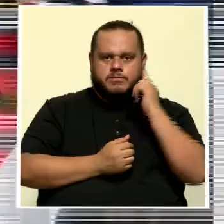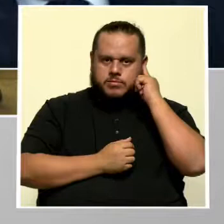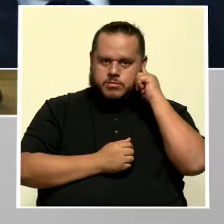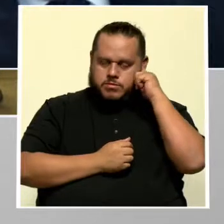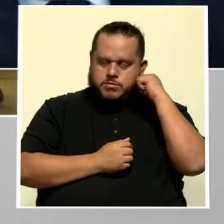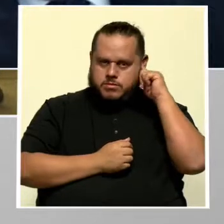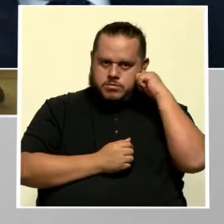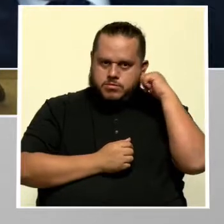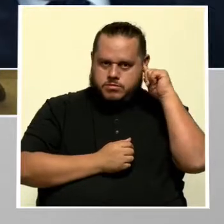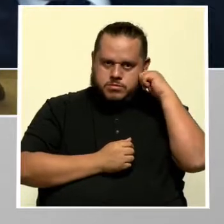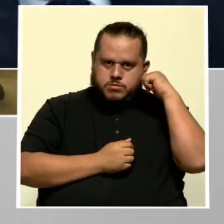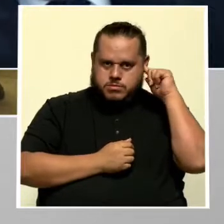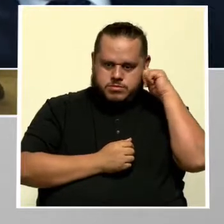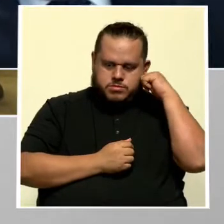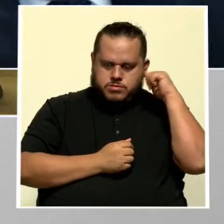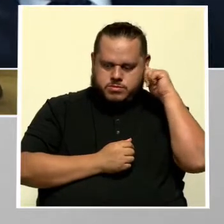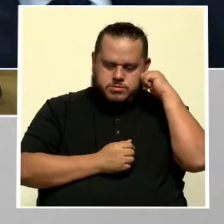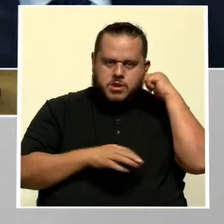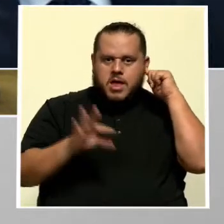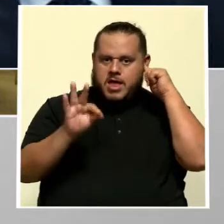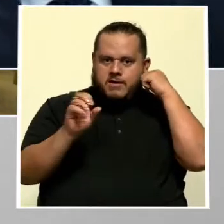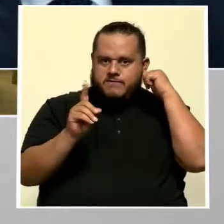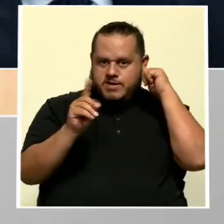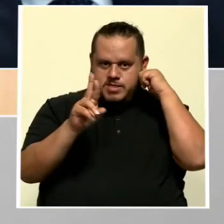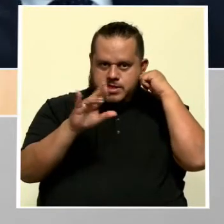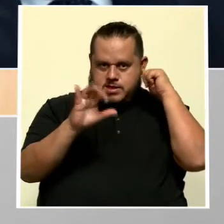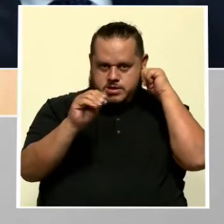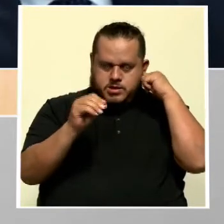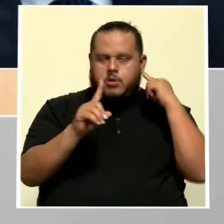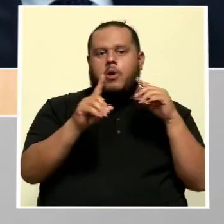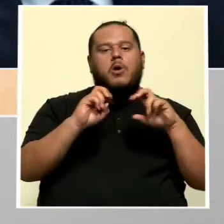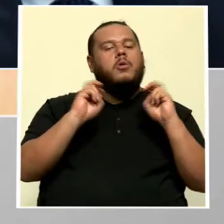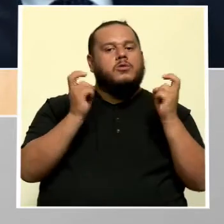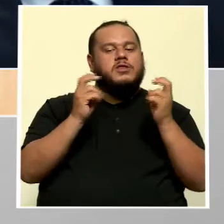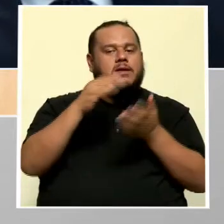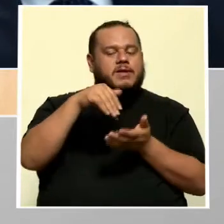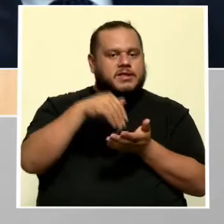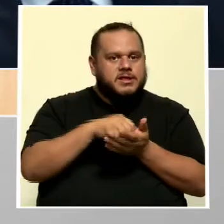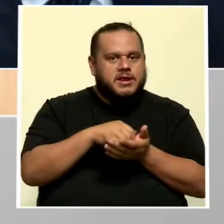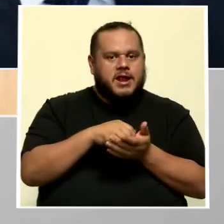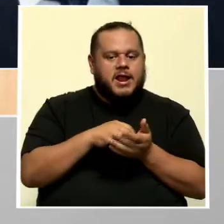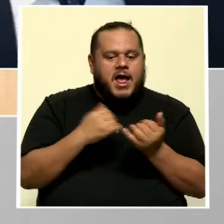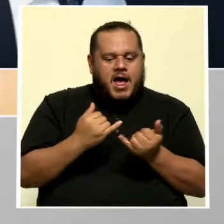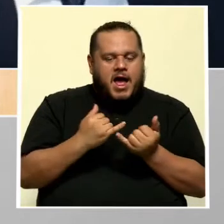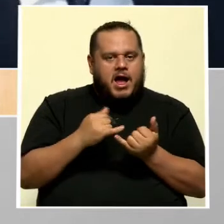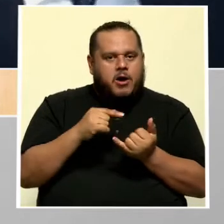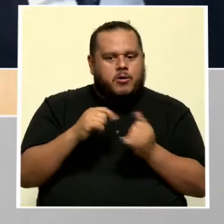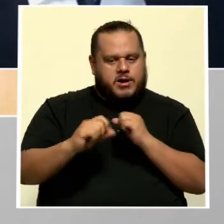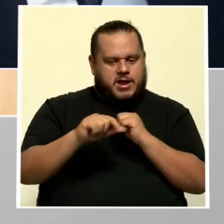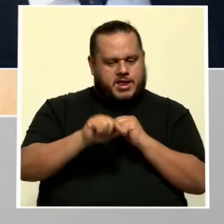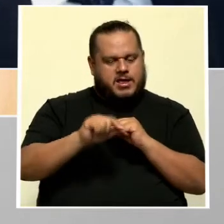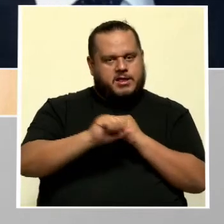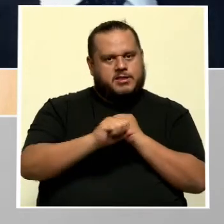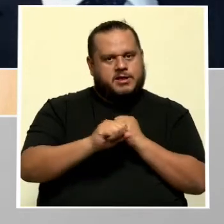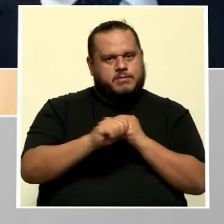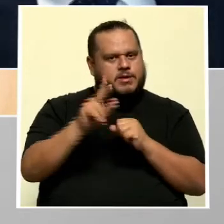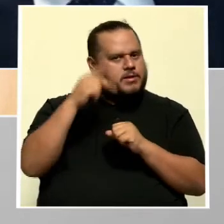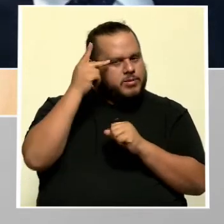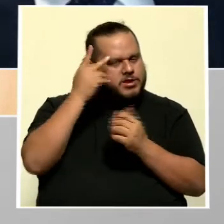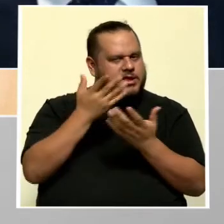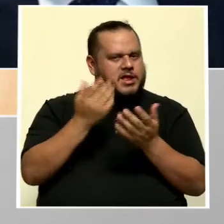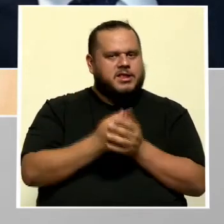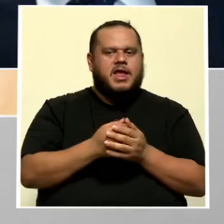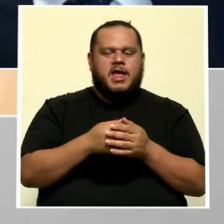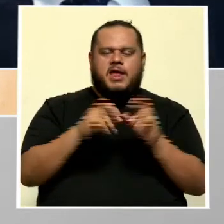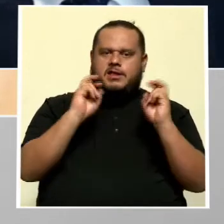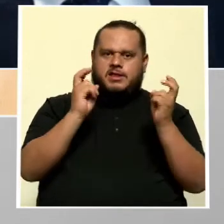Don Federico, un tema que ha sido central, que está siendo central en esta campaña política, es el tema de la